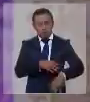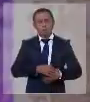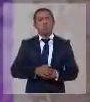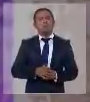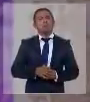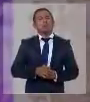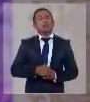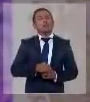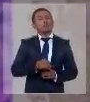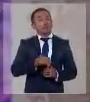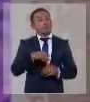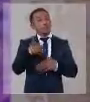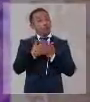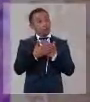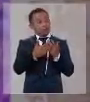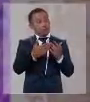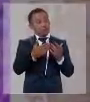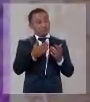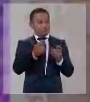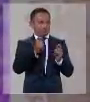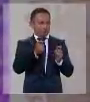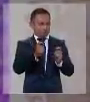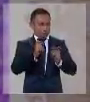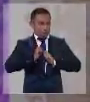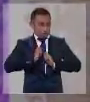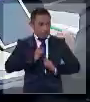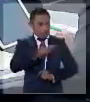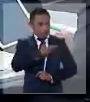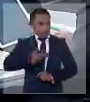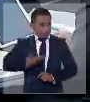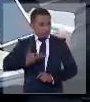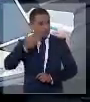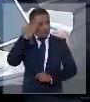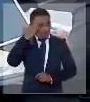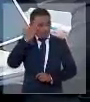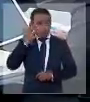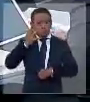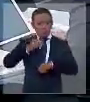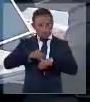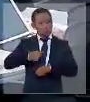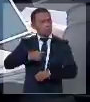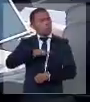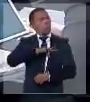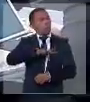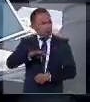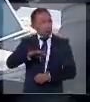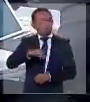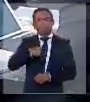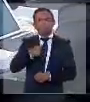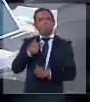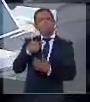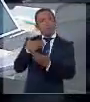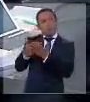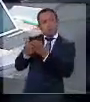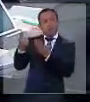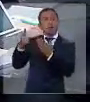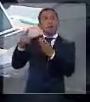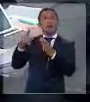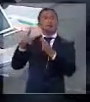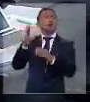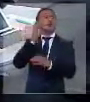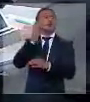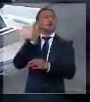mis facultades como titular del Ejecutivo. Tengo que enviar iniciativas al Congreso, pero en lo que a